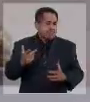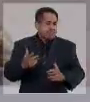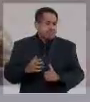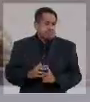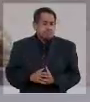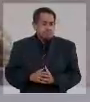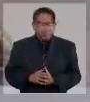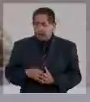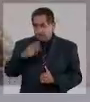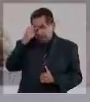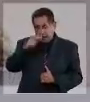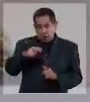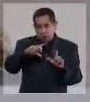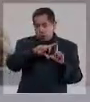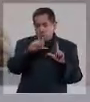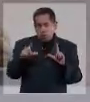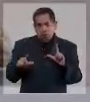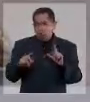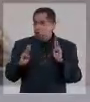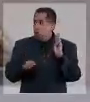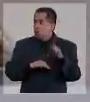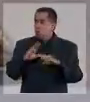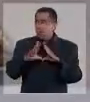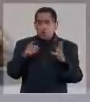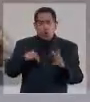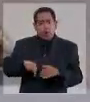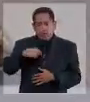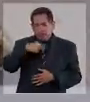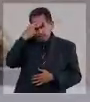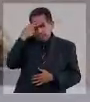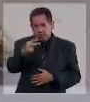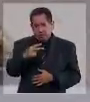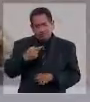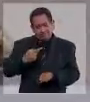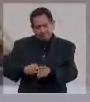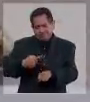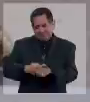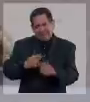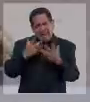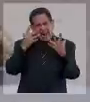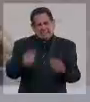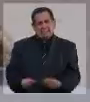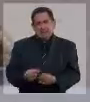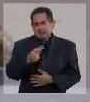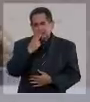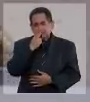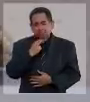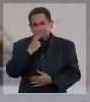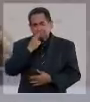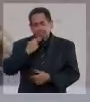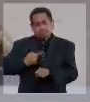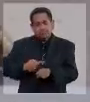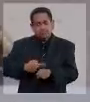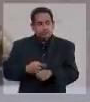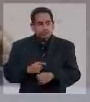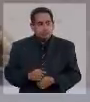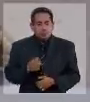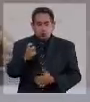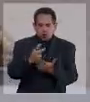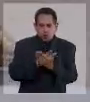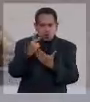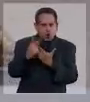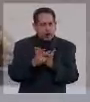los países del mundo con más personas con este padecimiento. Y por eso yo propongo un programa específico, un